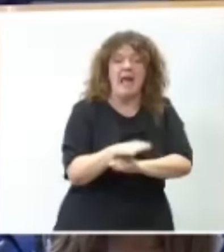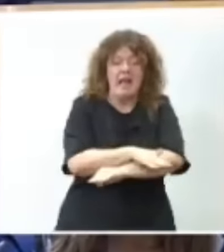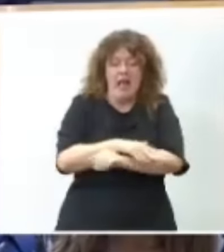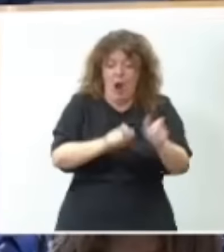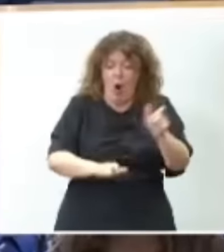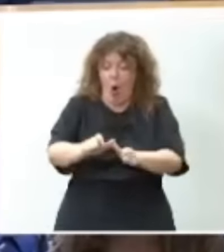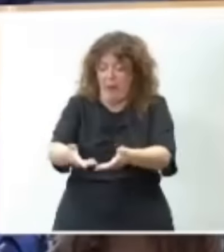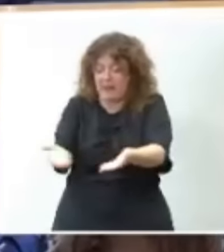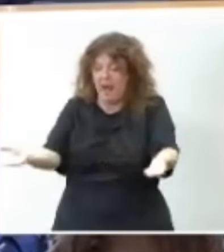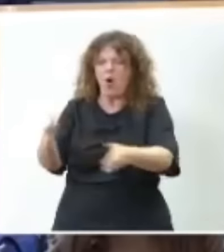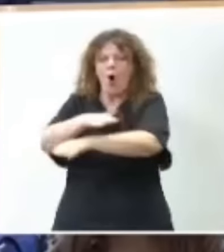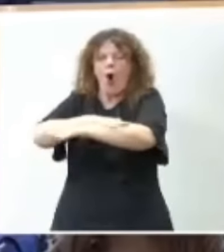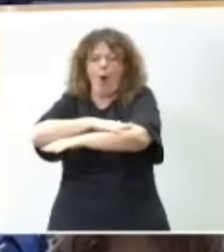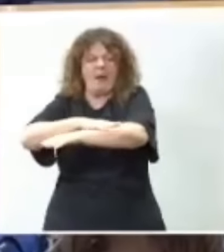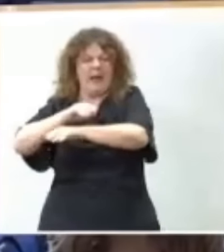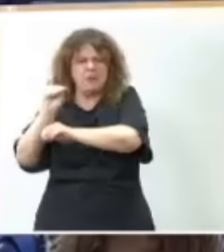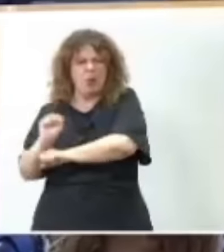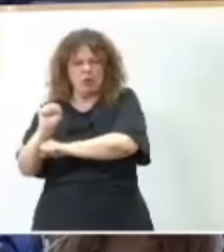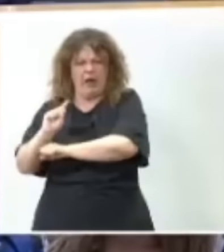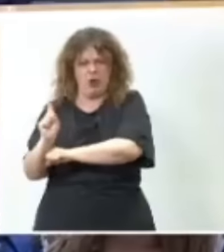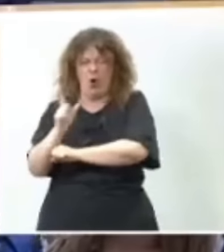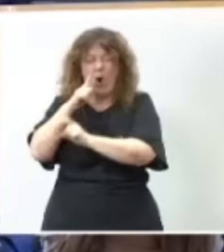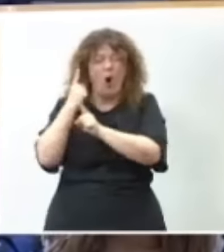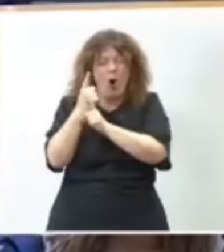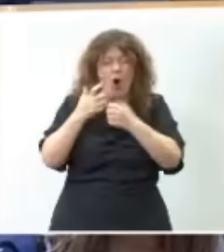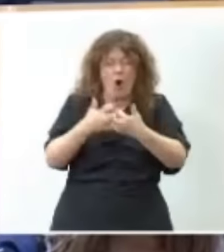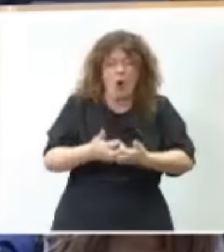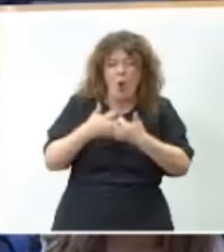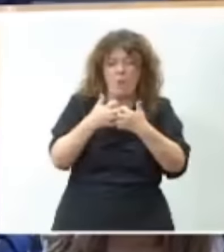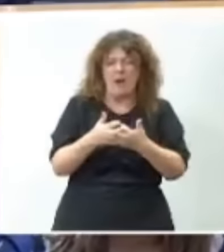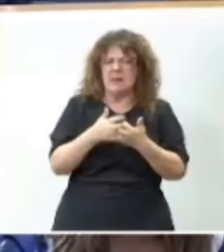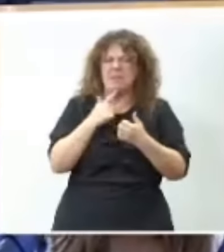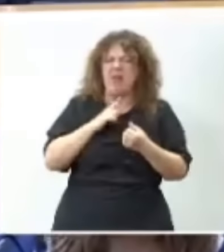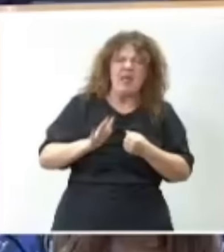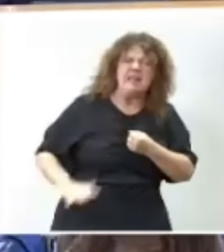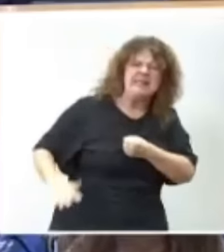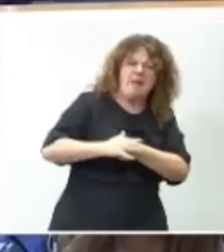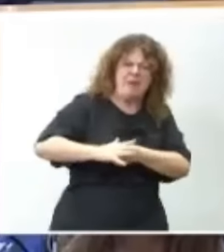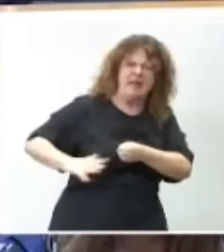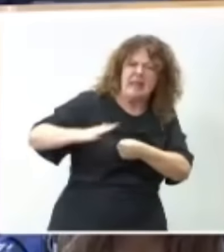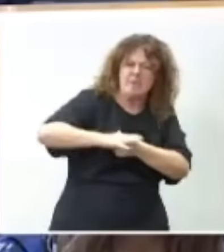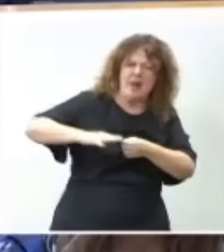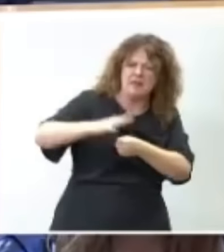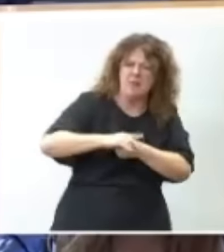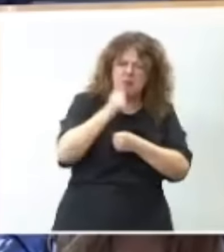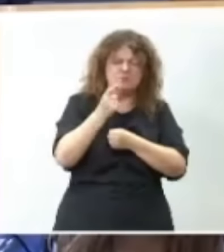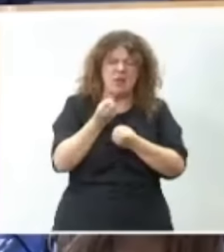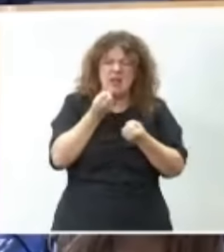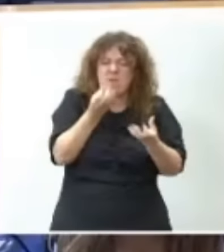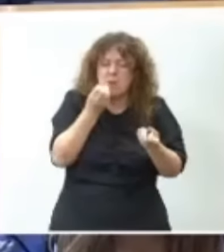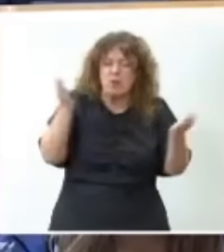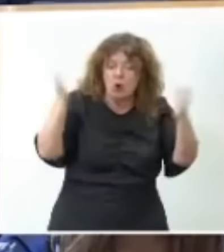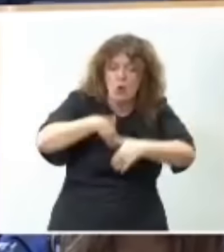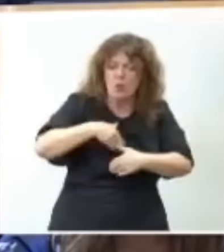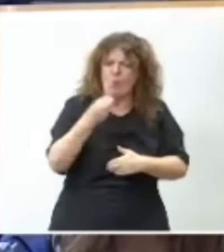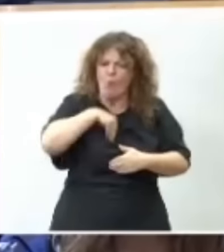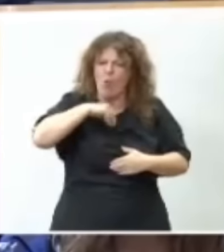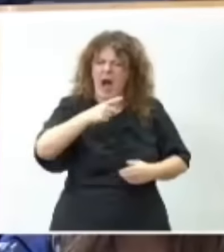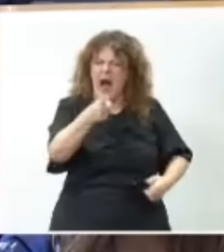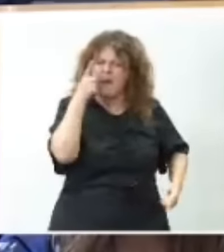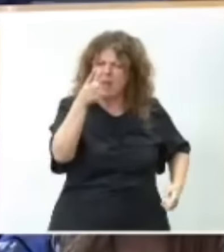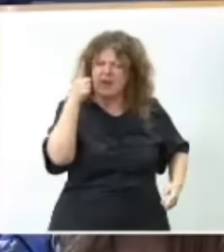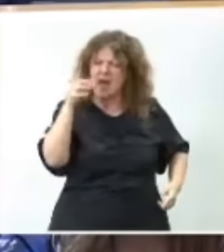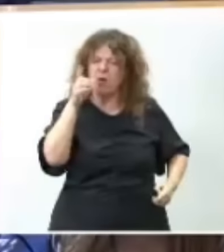a los gobernantes, y no se pueden combatir los escándalos tapándolos, no se puede suplir la falta de información con amenaza y no se puede matar